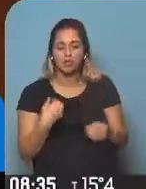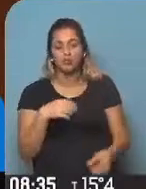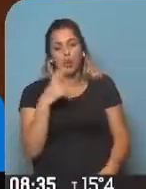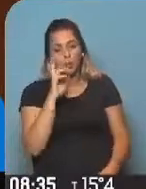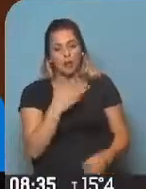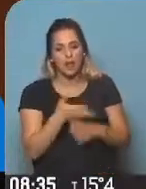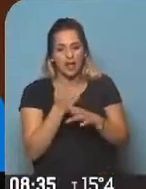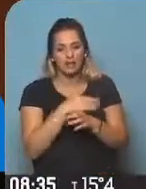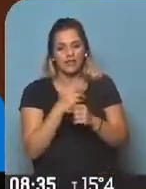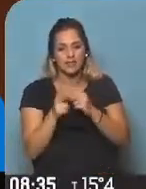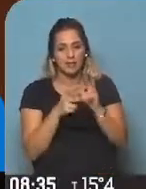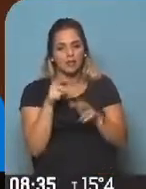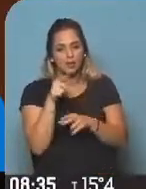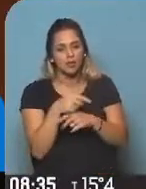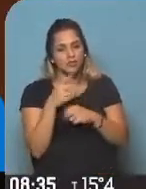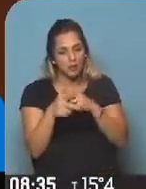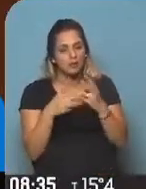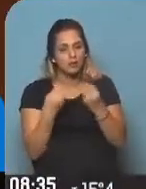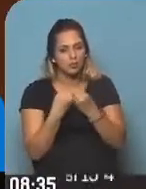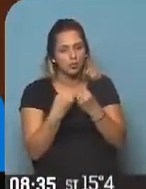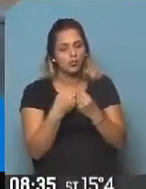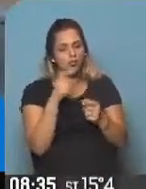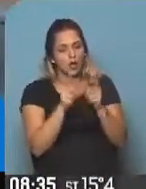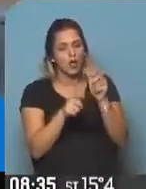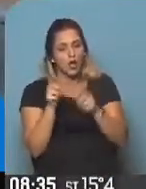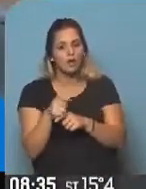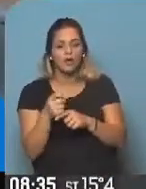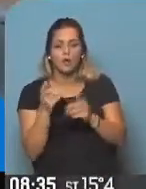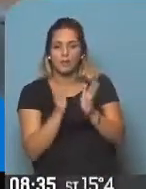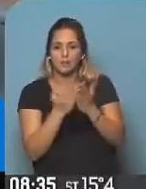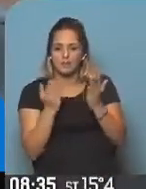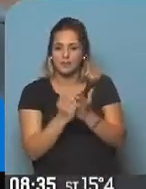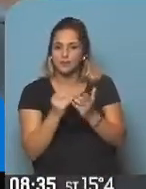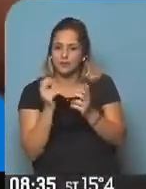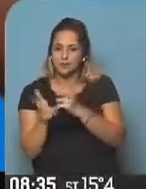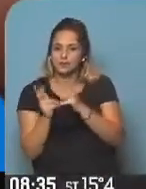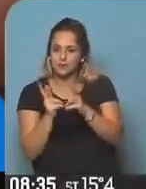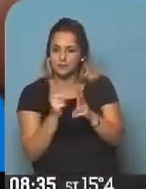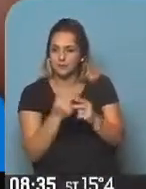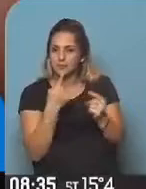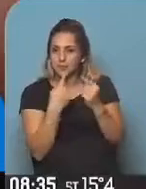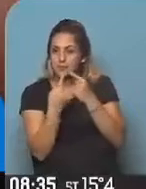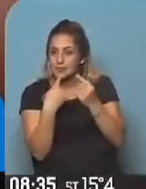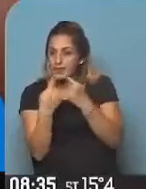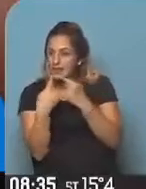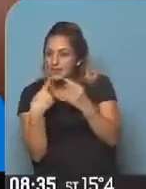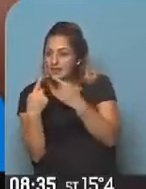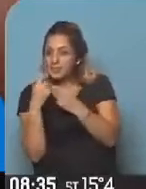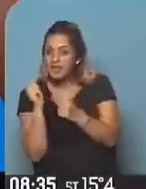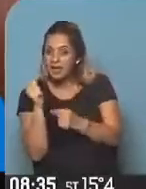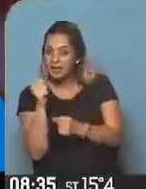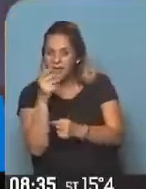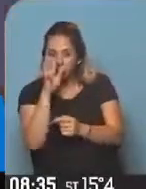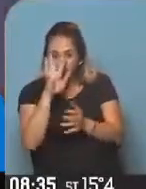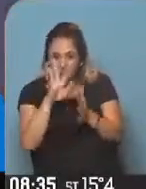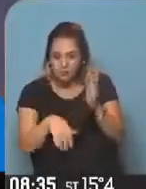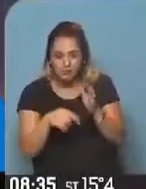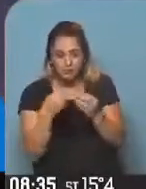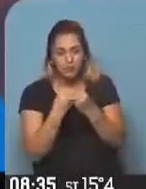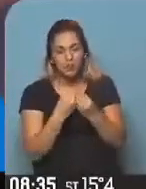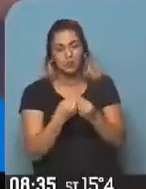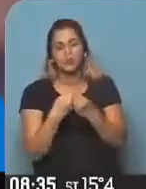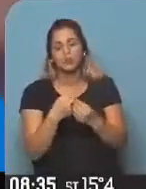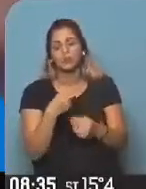estábamos charlando que has hablado con mucha gente para hacer este libro mira el listado de entrevistas mixtas es un libro en sí listado de entrevistas